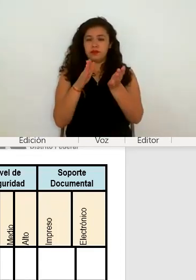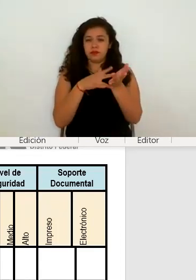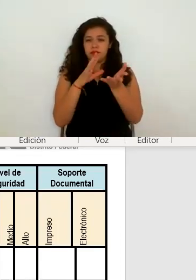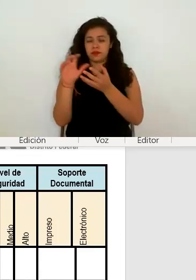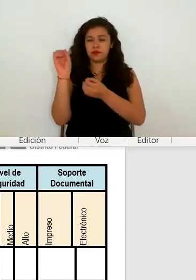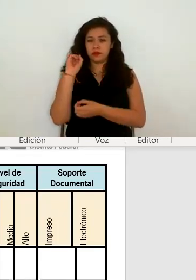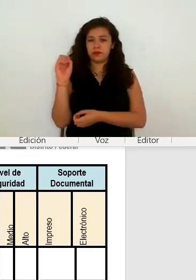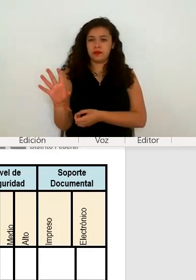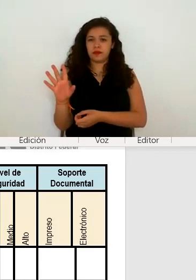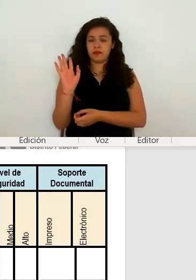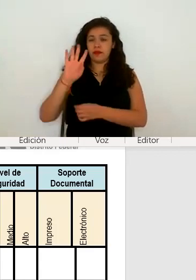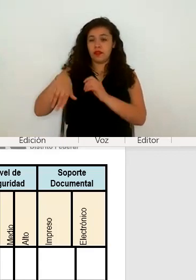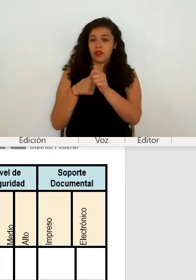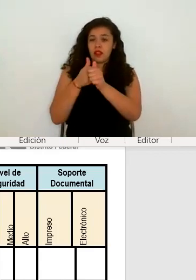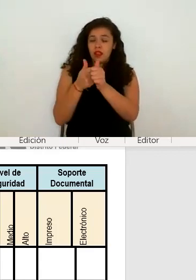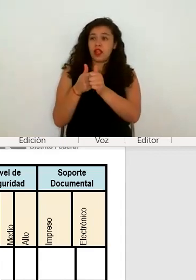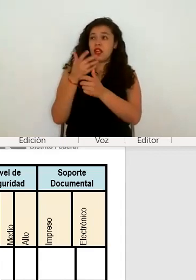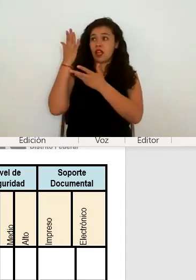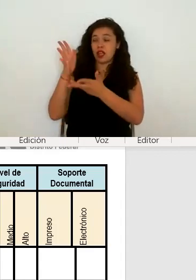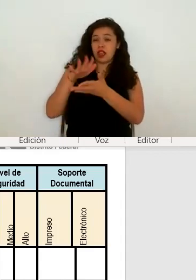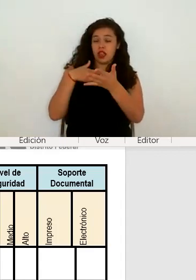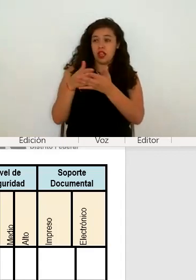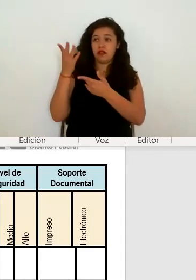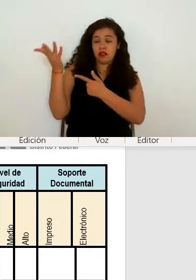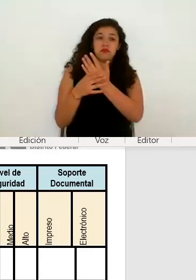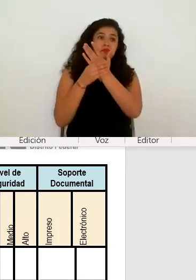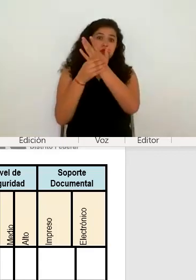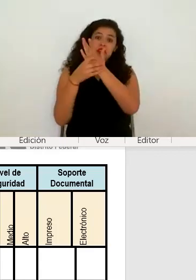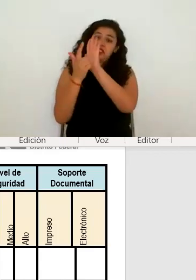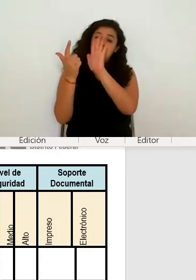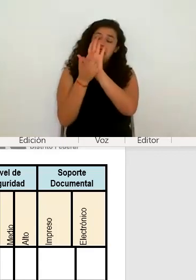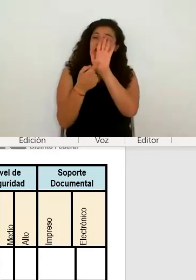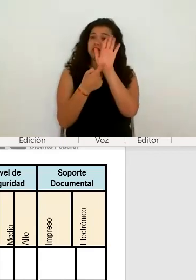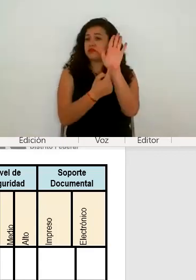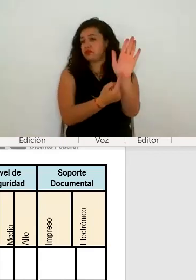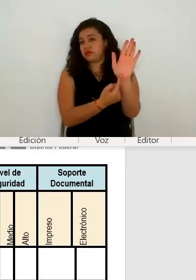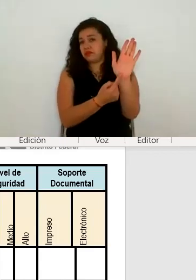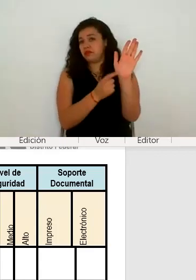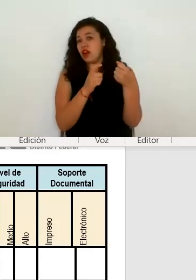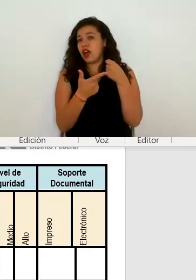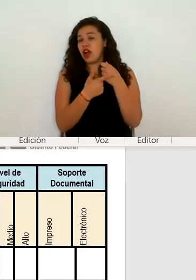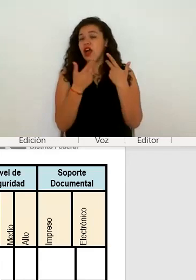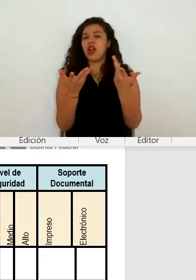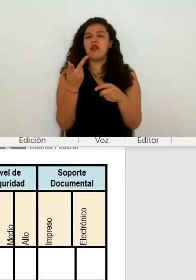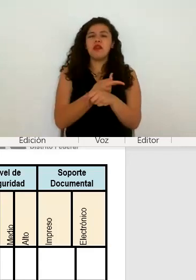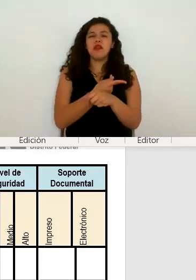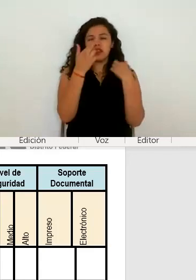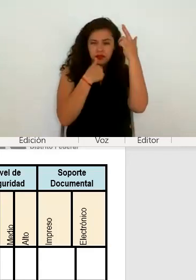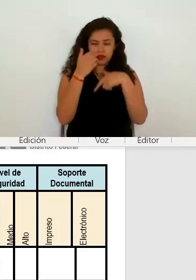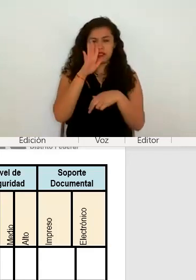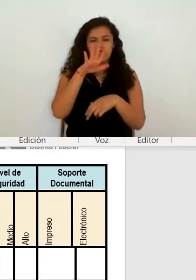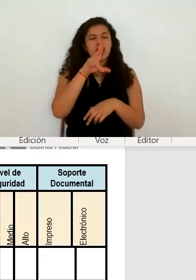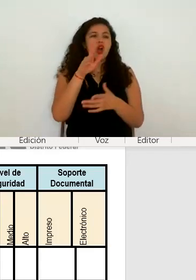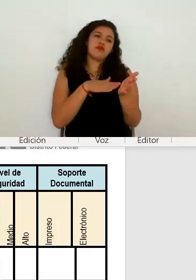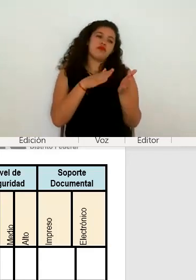se sustentan en esta tabla, que tiene un valor legal, y si hay alguna situación de consulta, dicen, no, es que esos